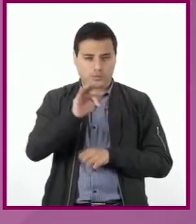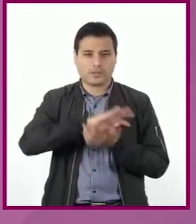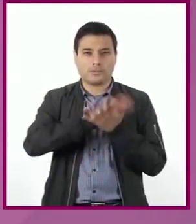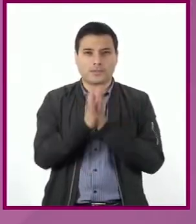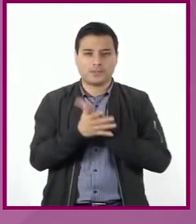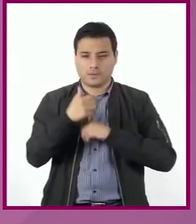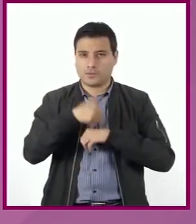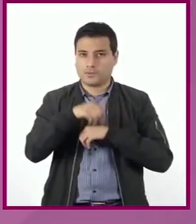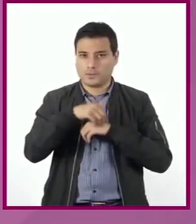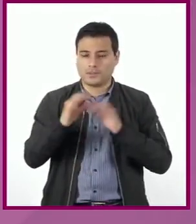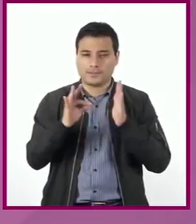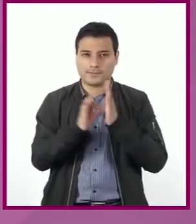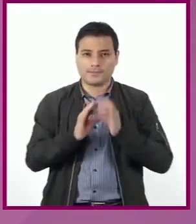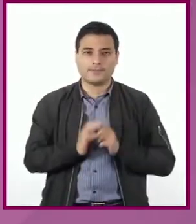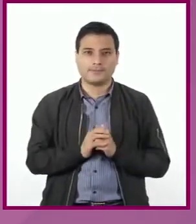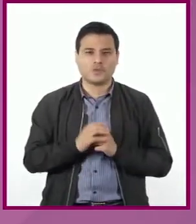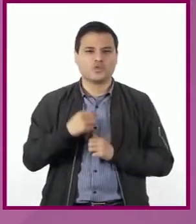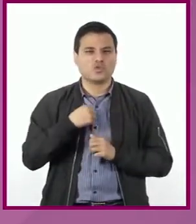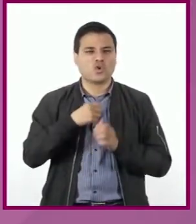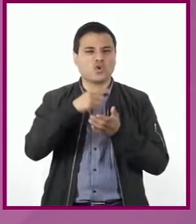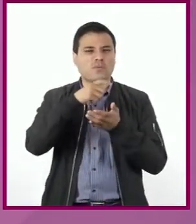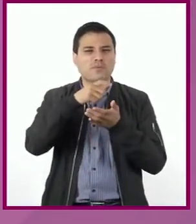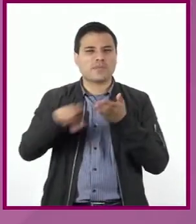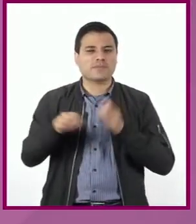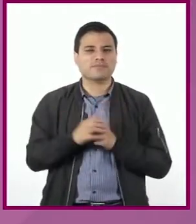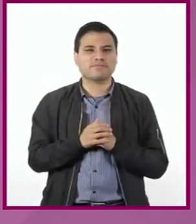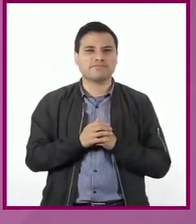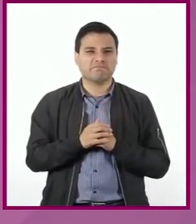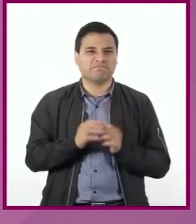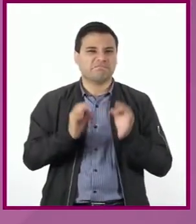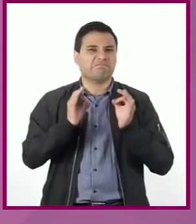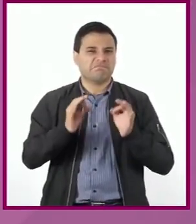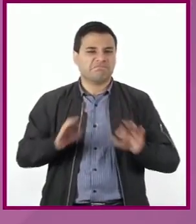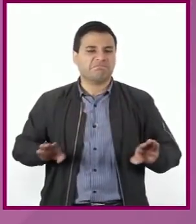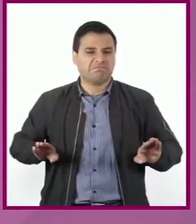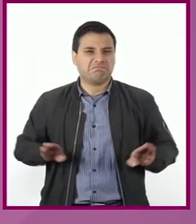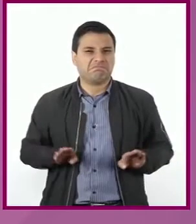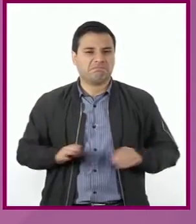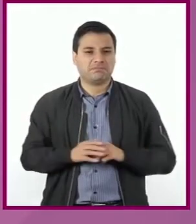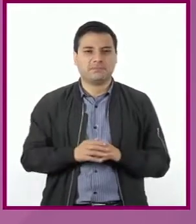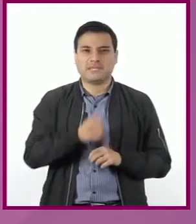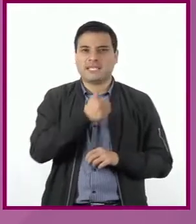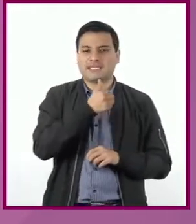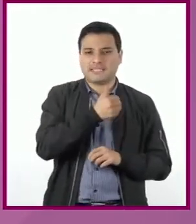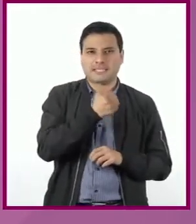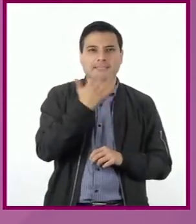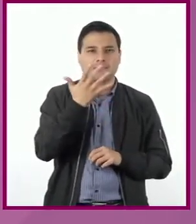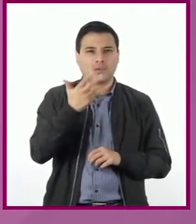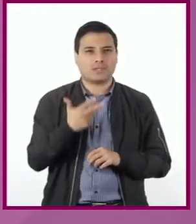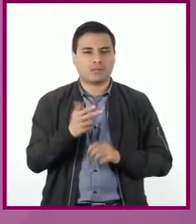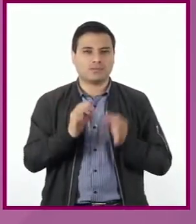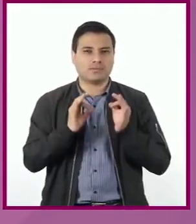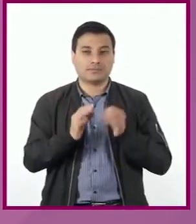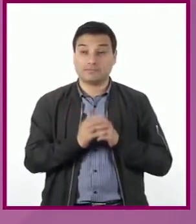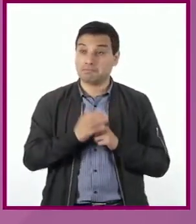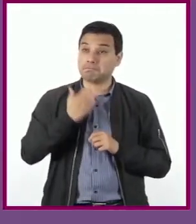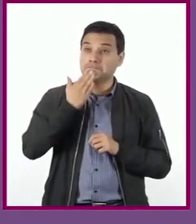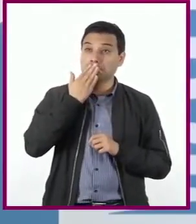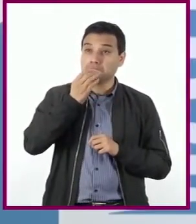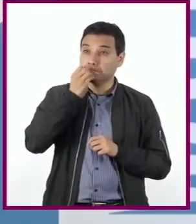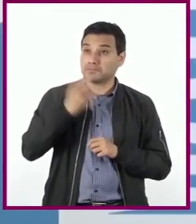decimales. Me lo voy a llevar. Me queda bien esta talla. 6/5 octavos. Se te ve muy